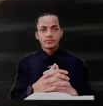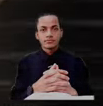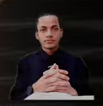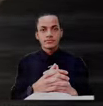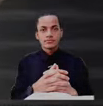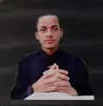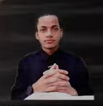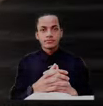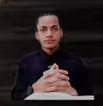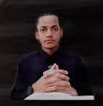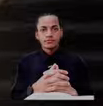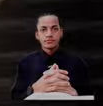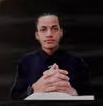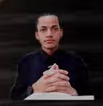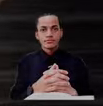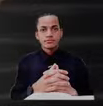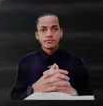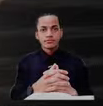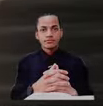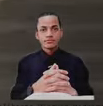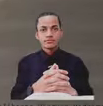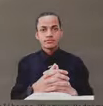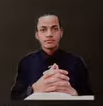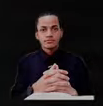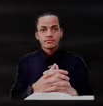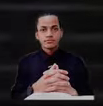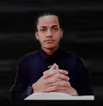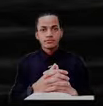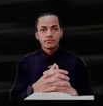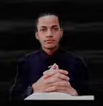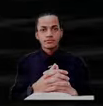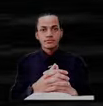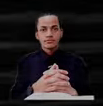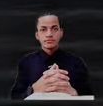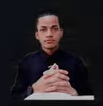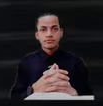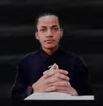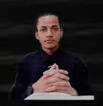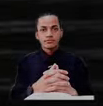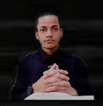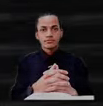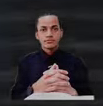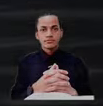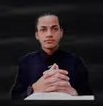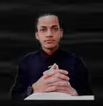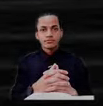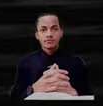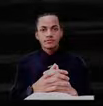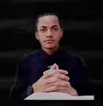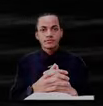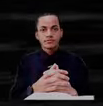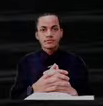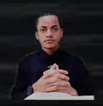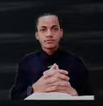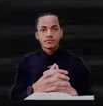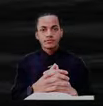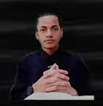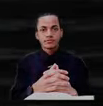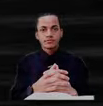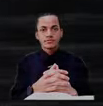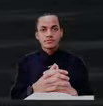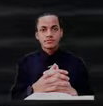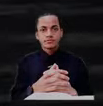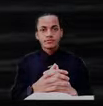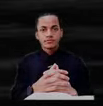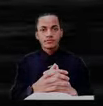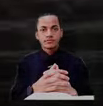criaturas fósiles relacionadas con nosotros, dijo Chris Stinger, jefe de los orígenes humanos en el Museo de Historia Natural de Londres.